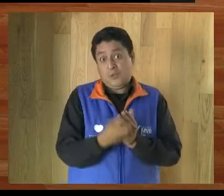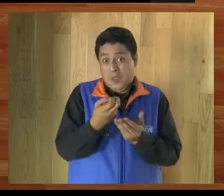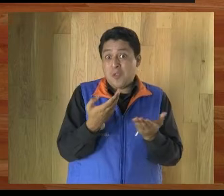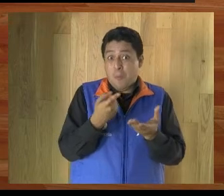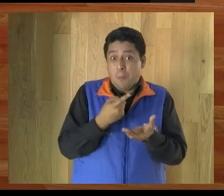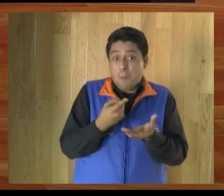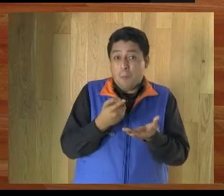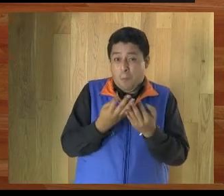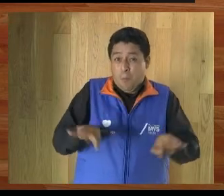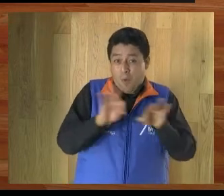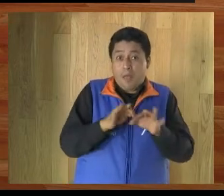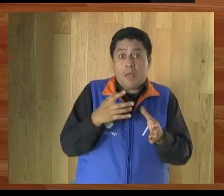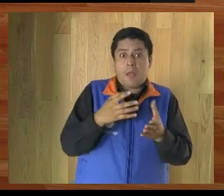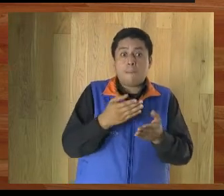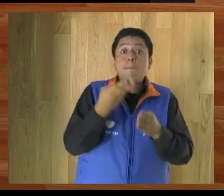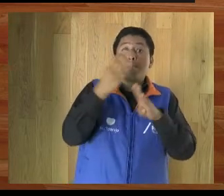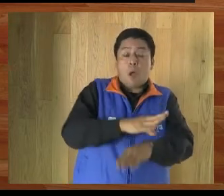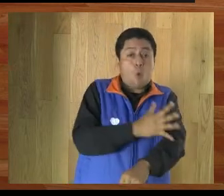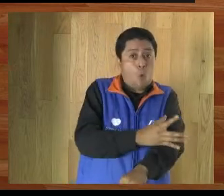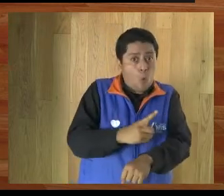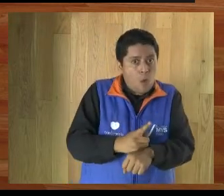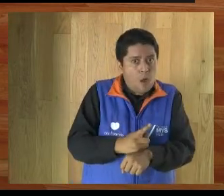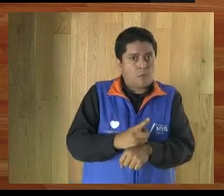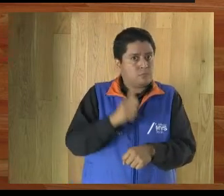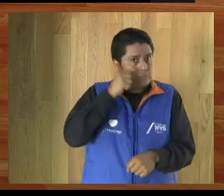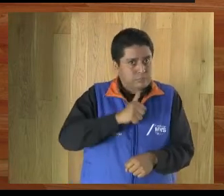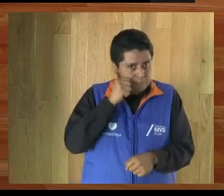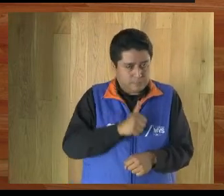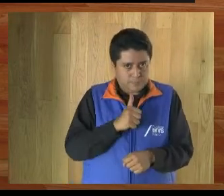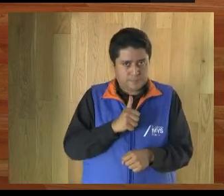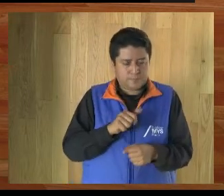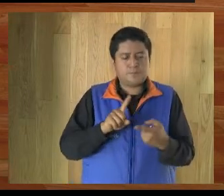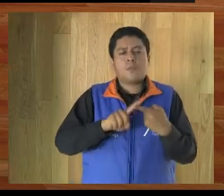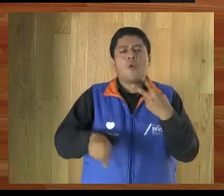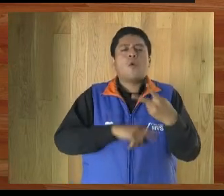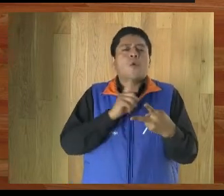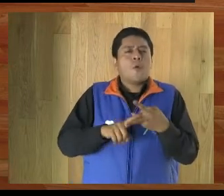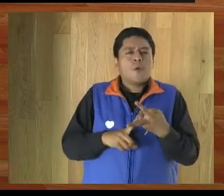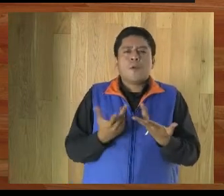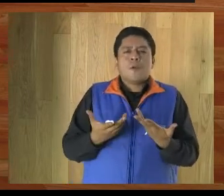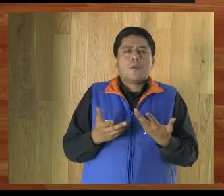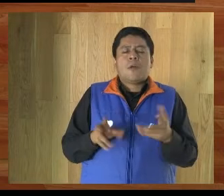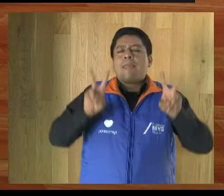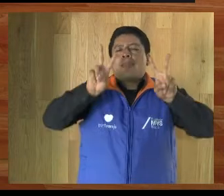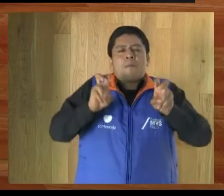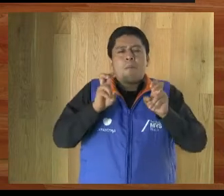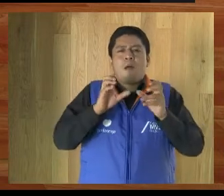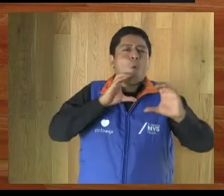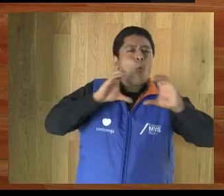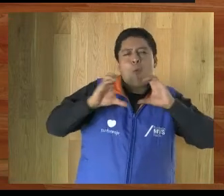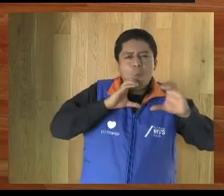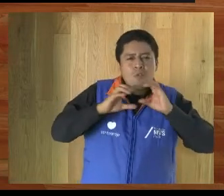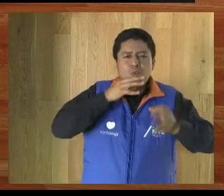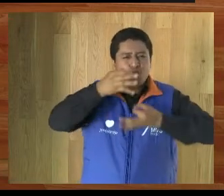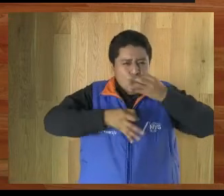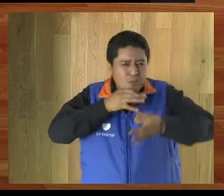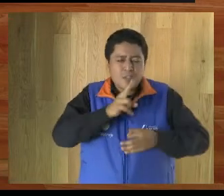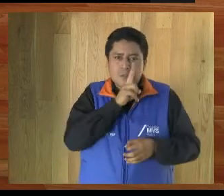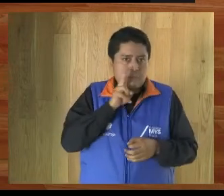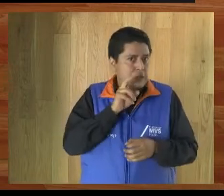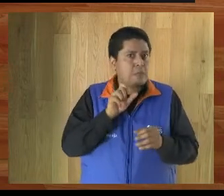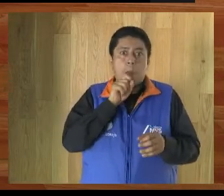bancario. En el sector de medios de comunicación, igualmente también. En otro tipo de industrias,